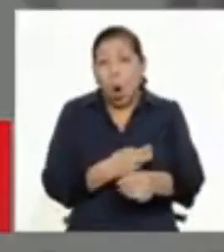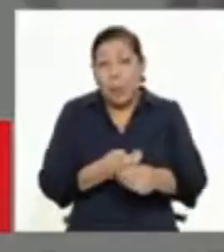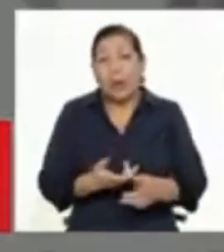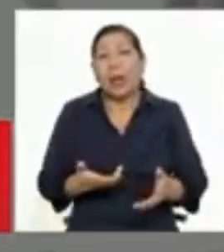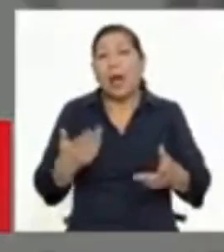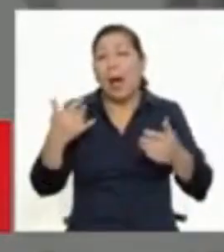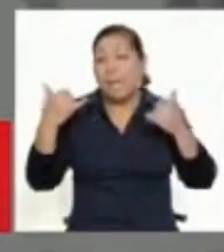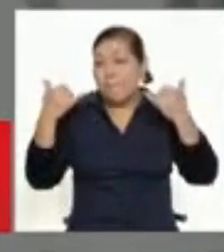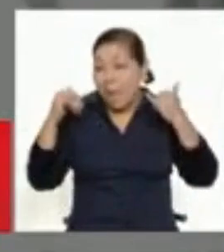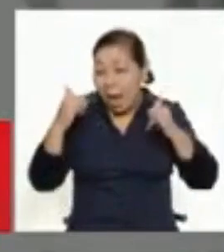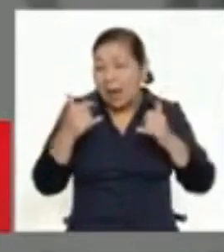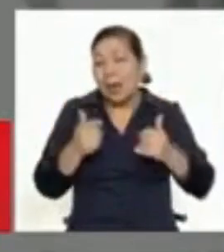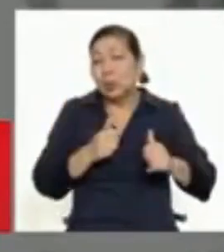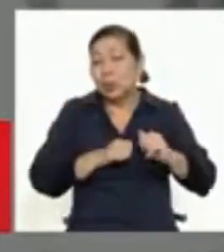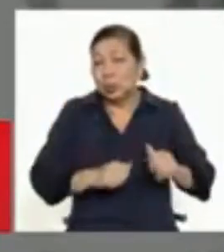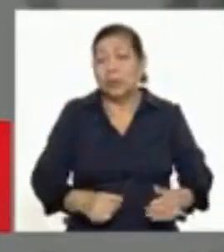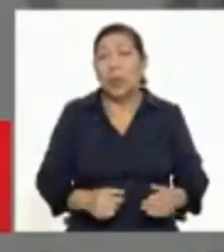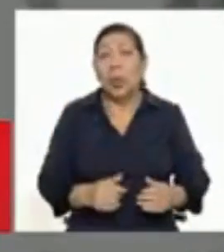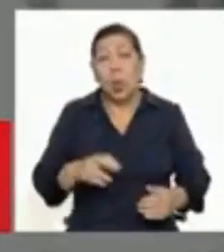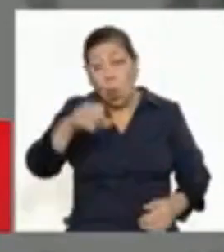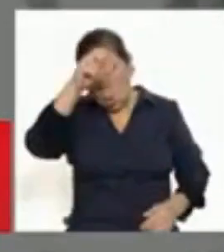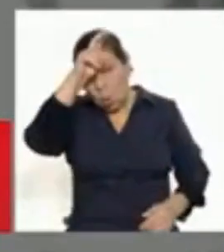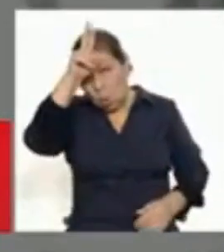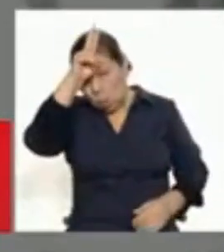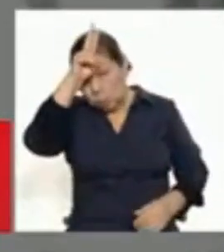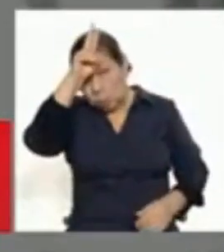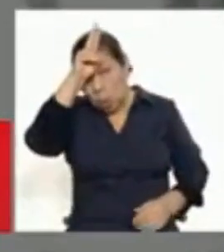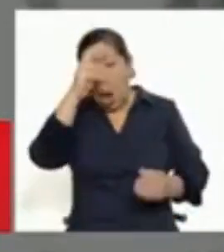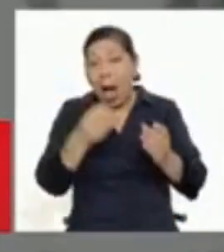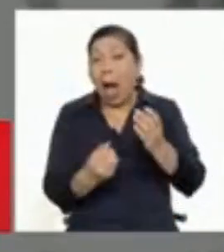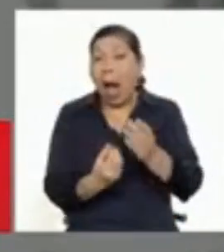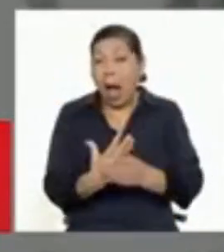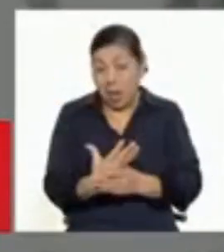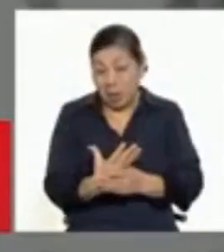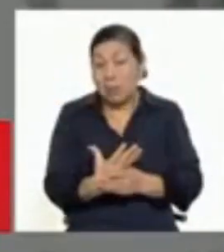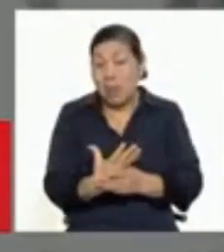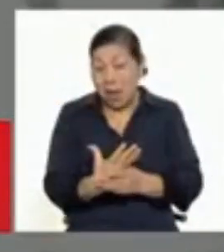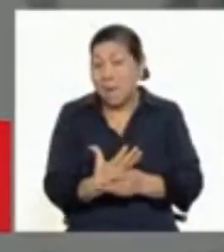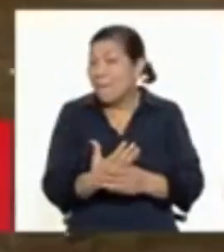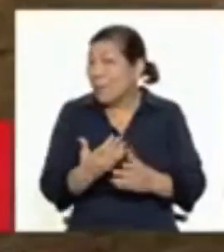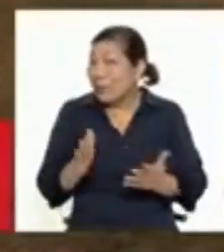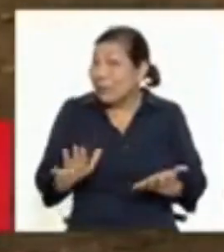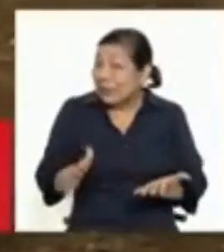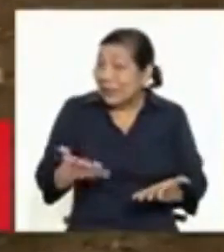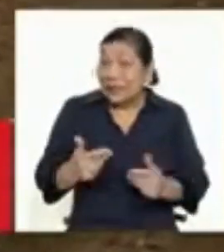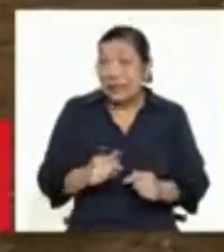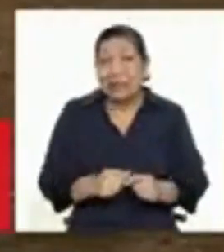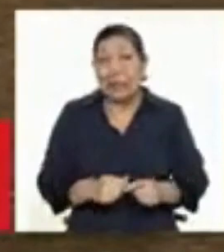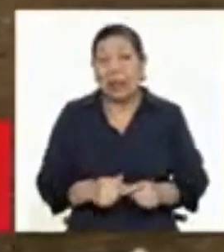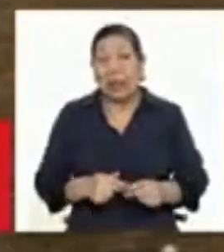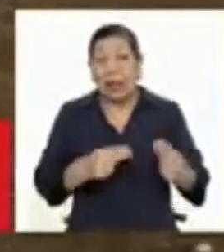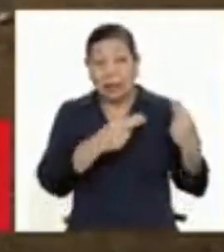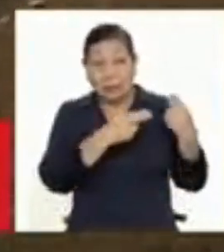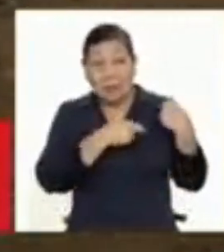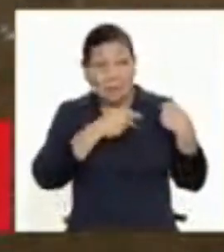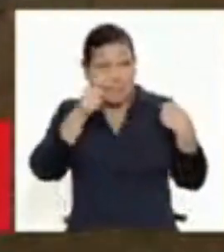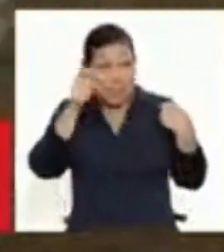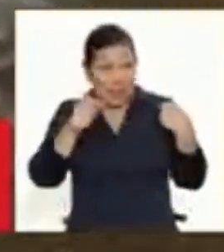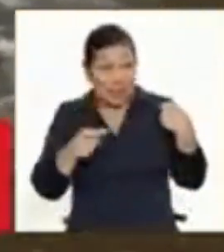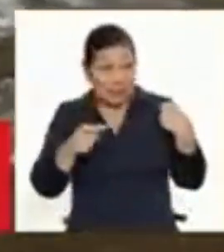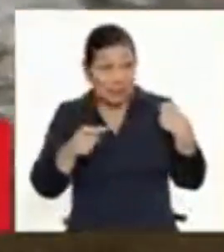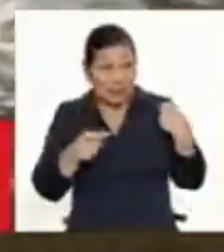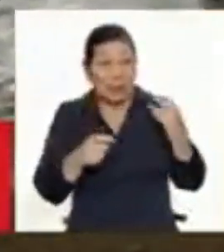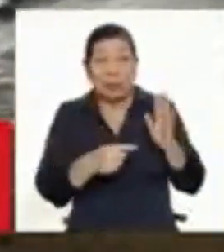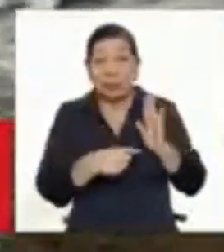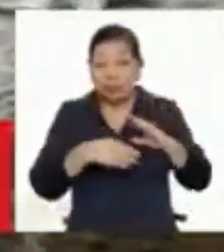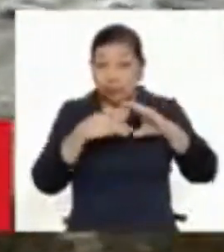¿no? Señalan que Cusco y Arequipa también tendrían población pecuaria dañada. El jefe de CENEPRED informó que los estudios